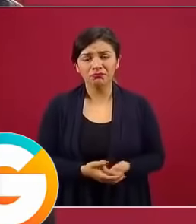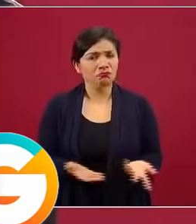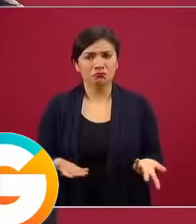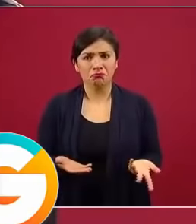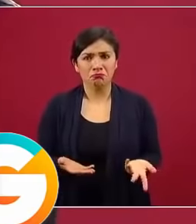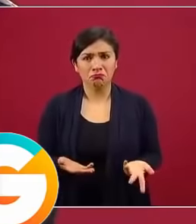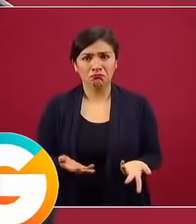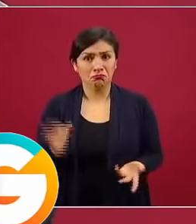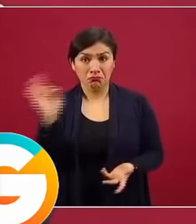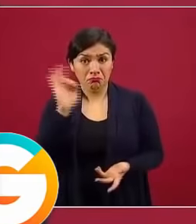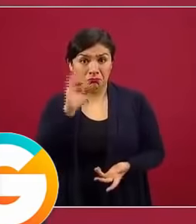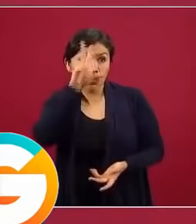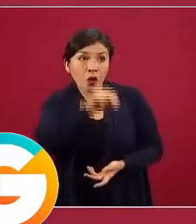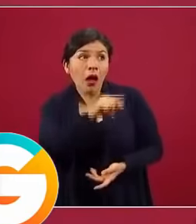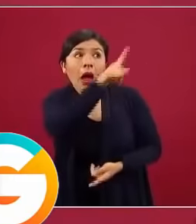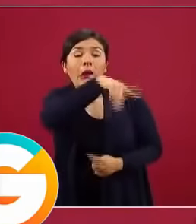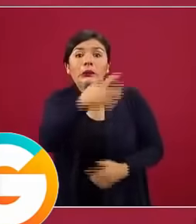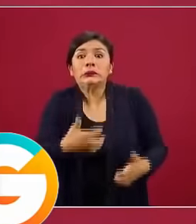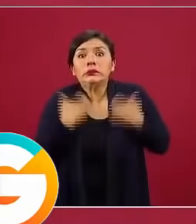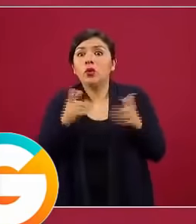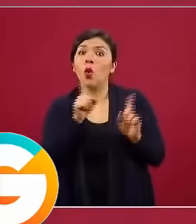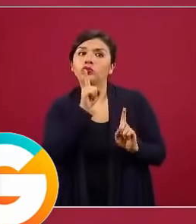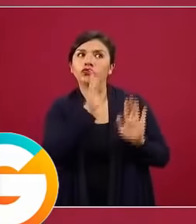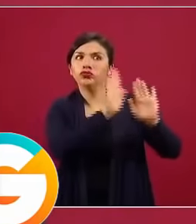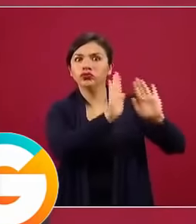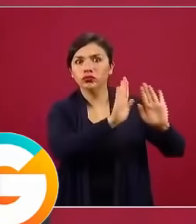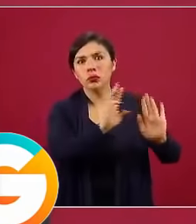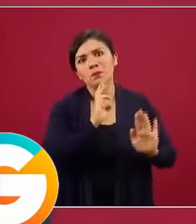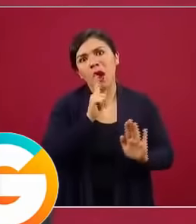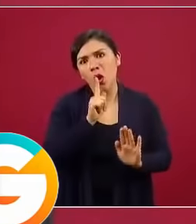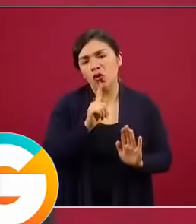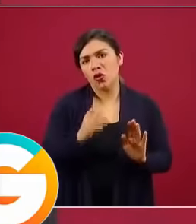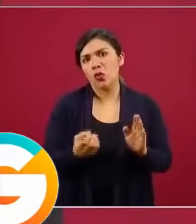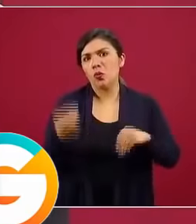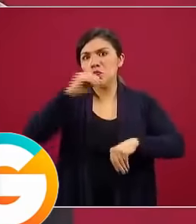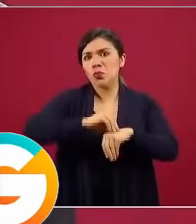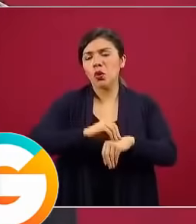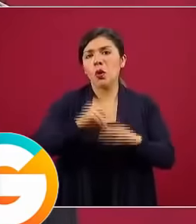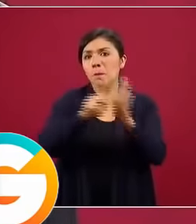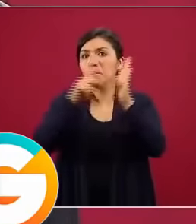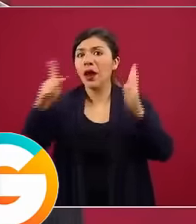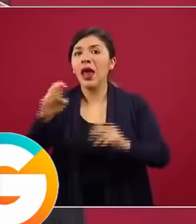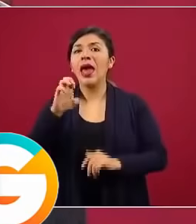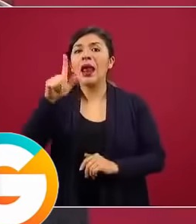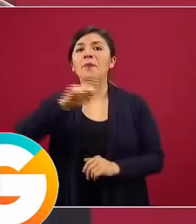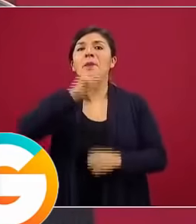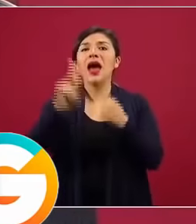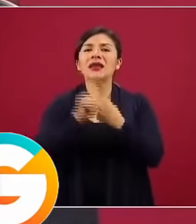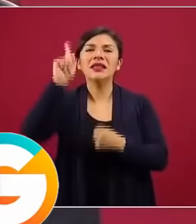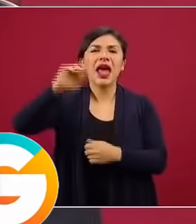porque si no se van a enojar. Va a salir un artículo en El País de España.